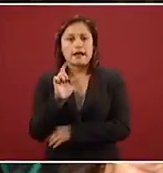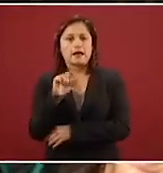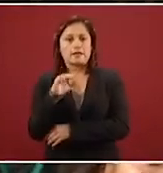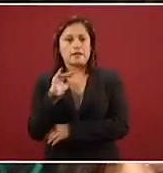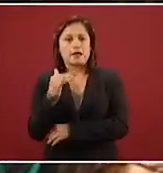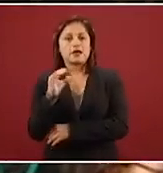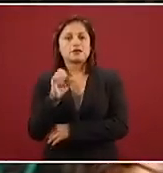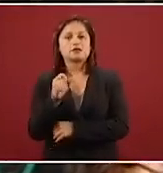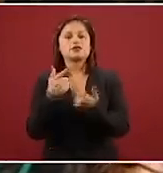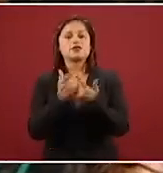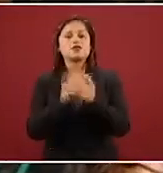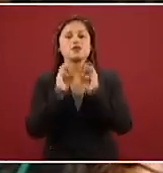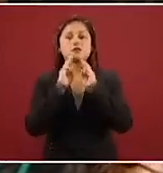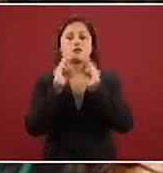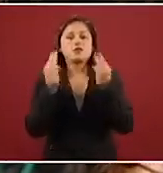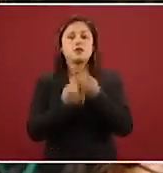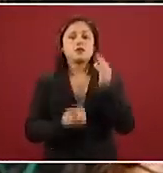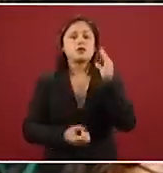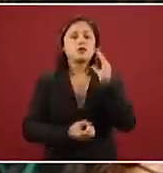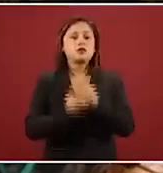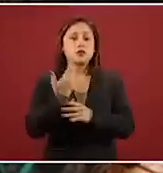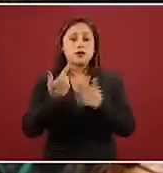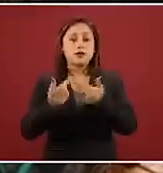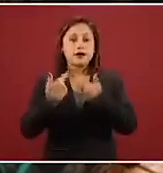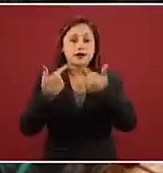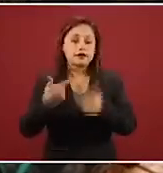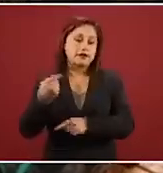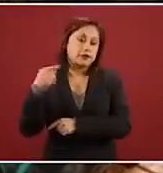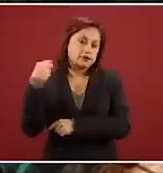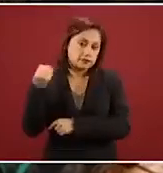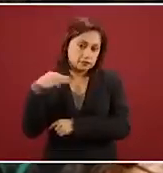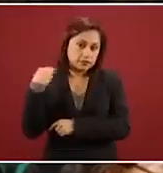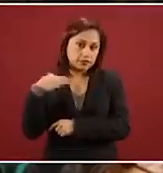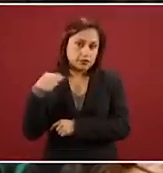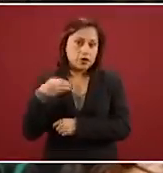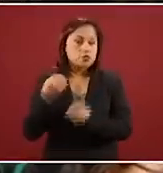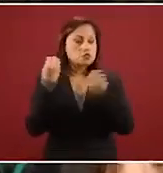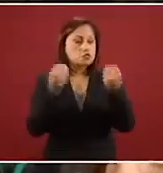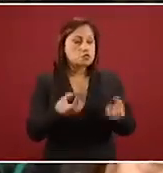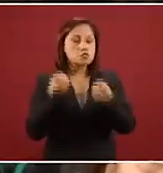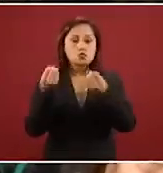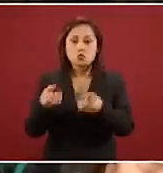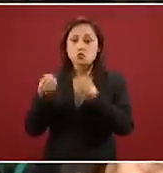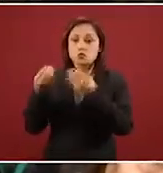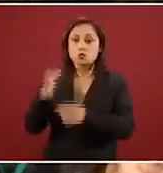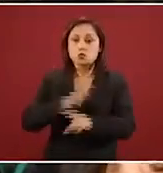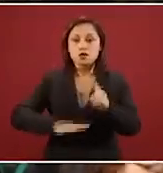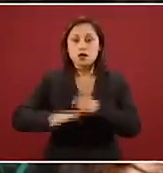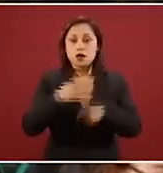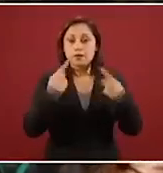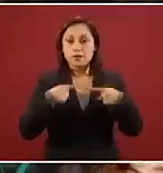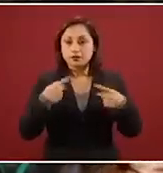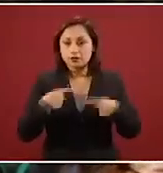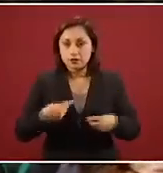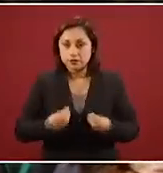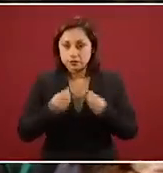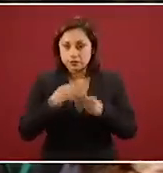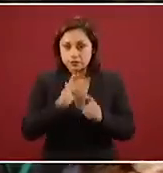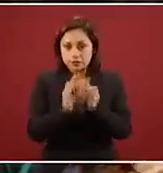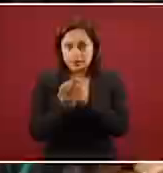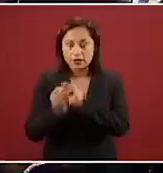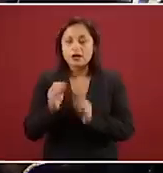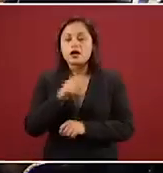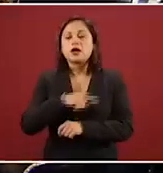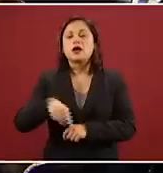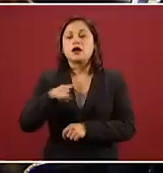Nueva Generación, está repartiendo despensas navideñas celebrando el Año Nuevo ya, ¿no? Entonces, ¿qué nos puede decir al respecto, presidente? Muchas